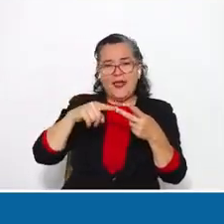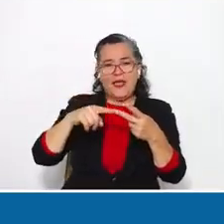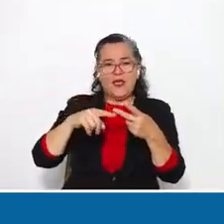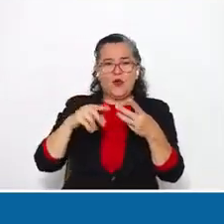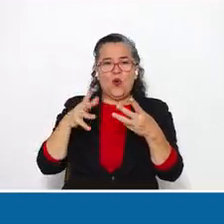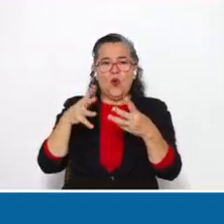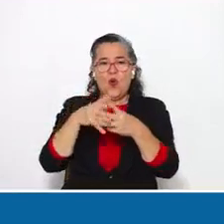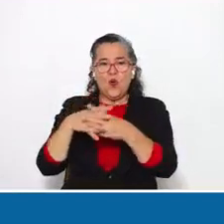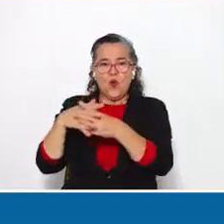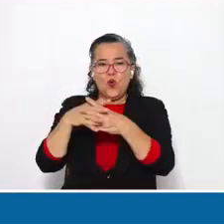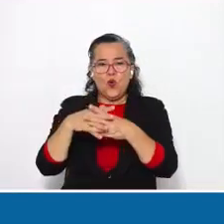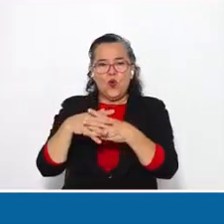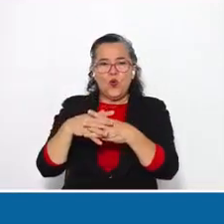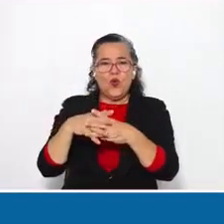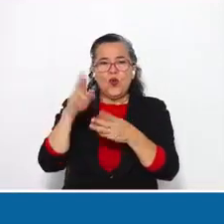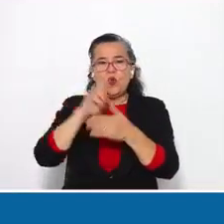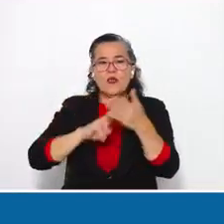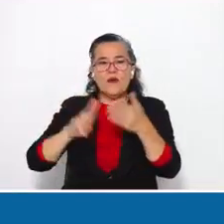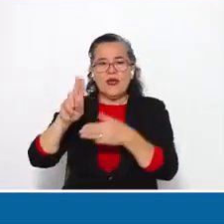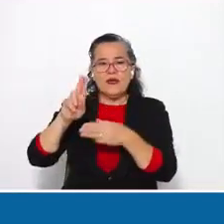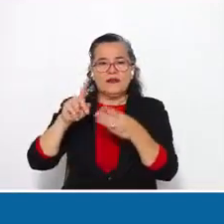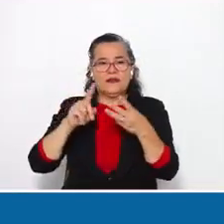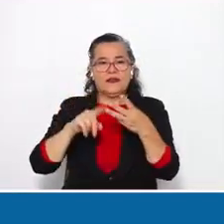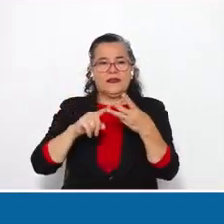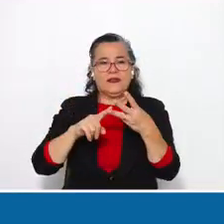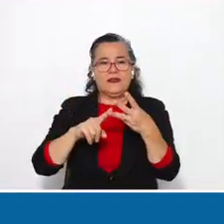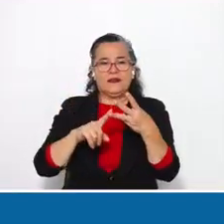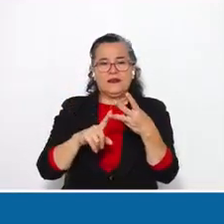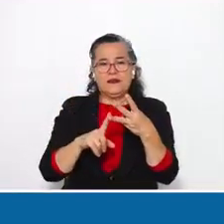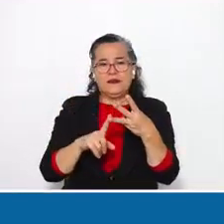las land-grant universities en los Estados Unidos.